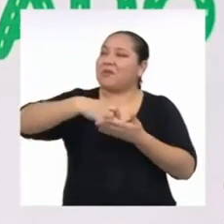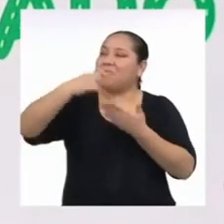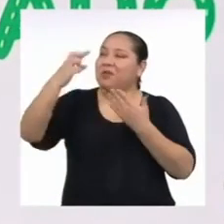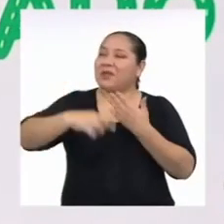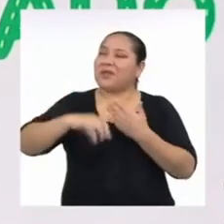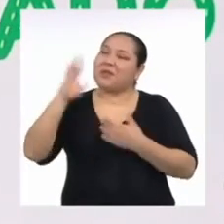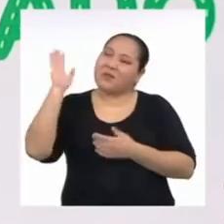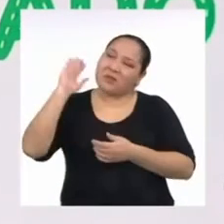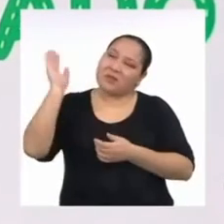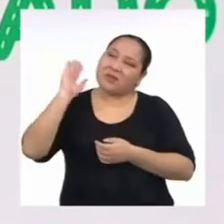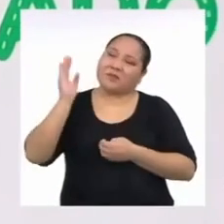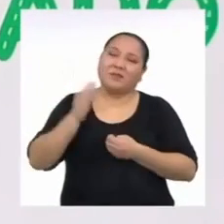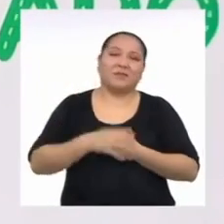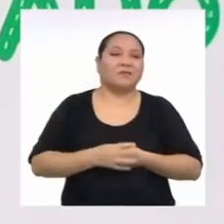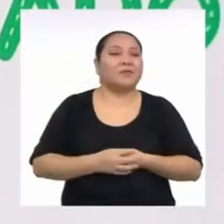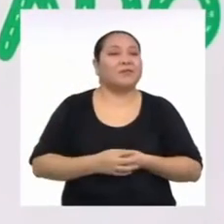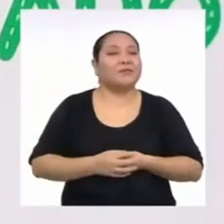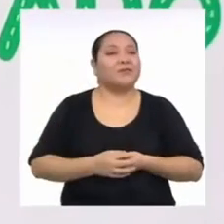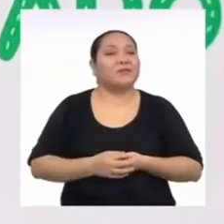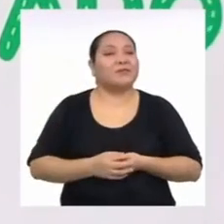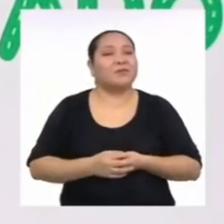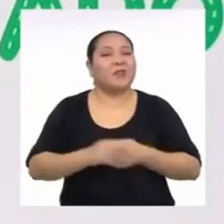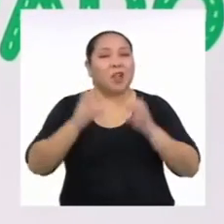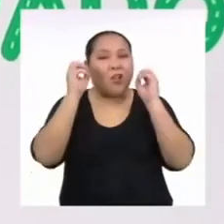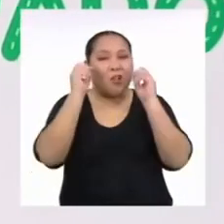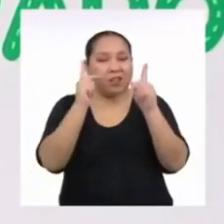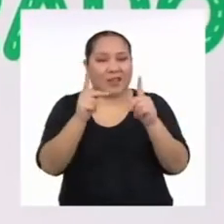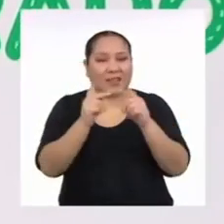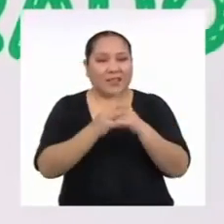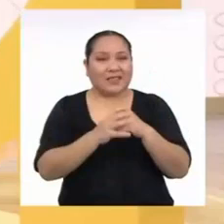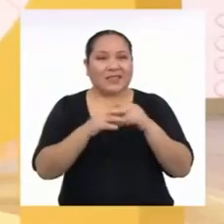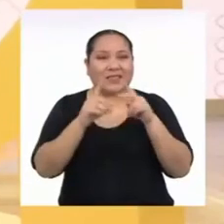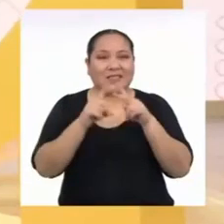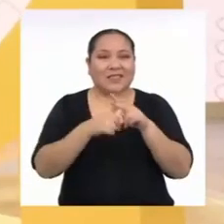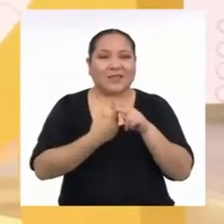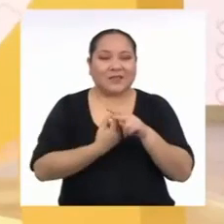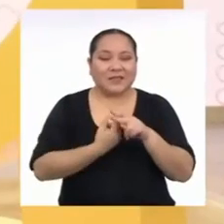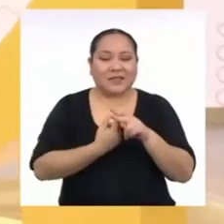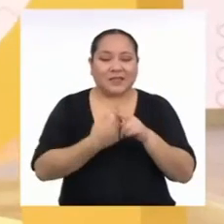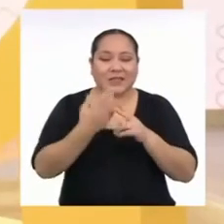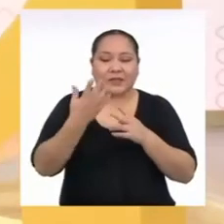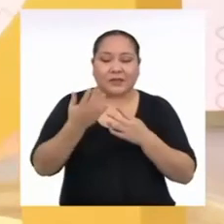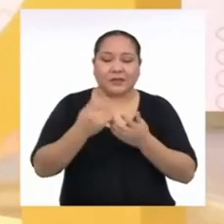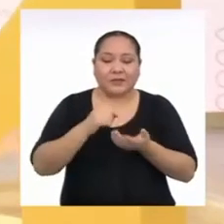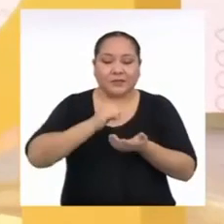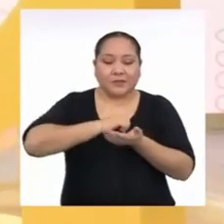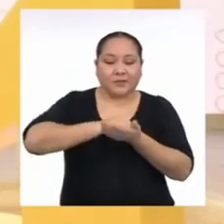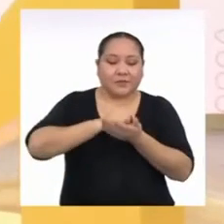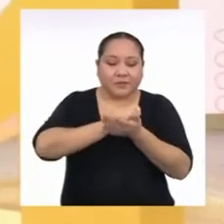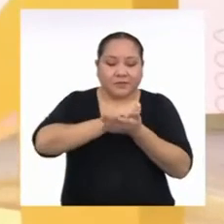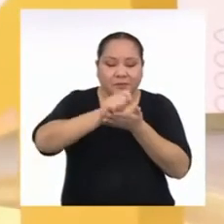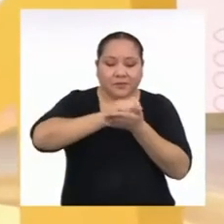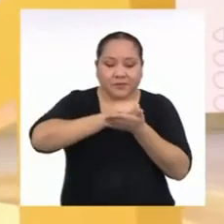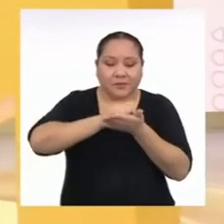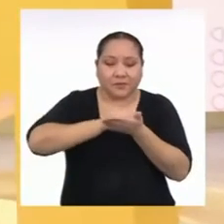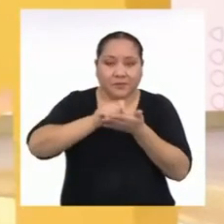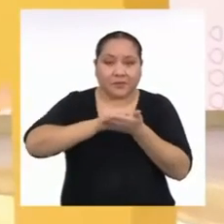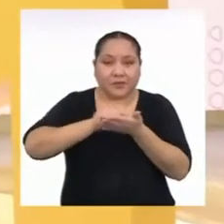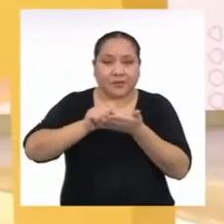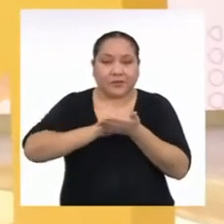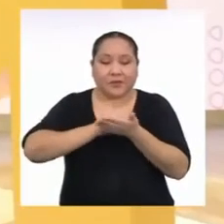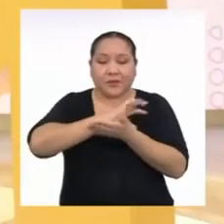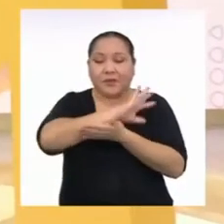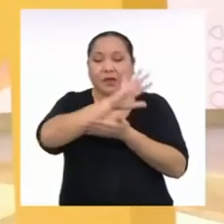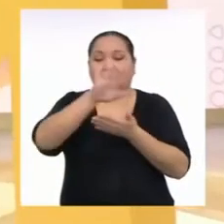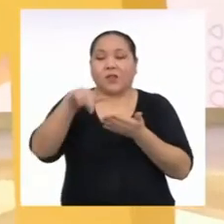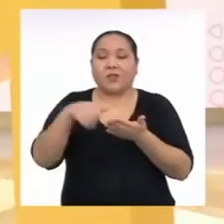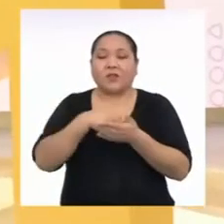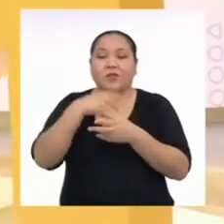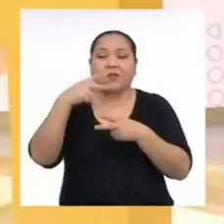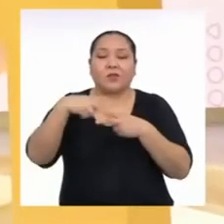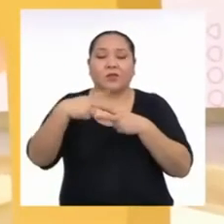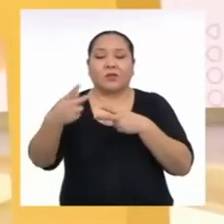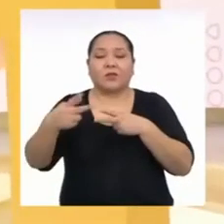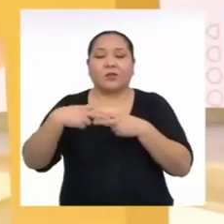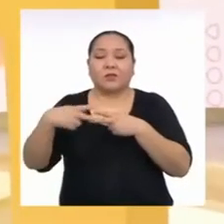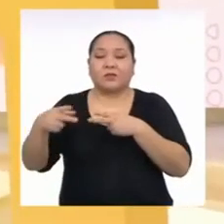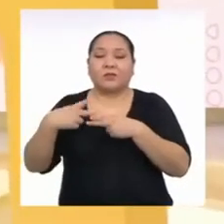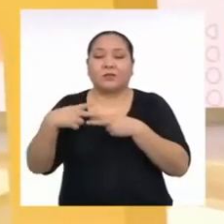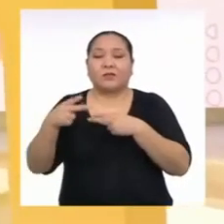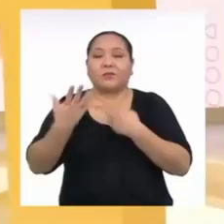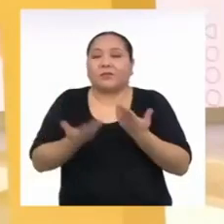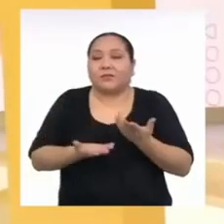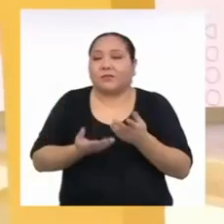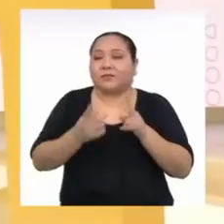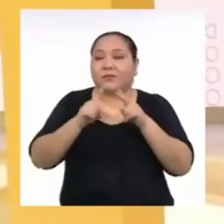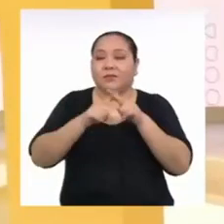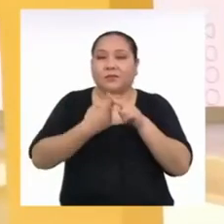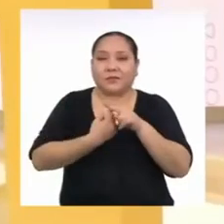programa. Muy bien. Empezaré a escribirle a todos los vecinos.